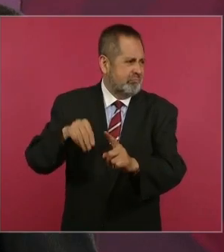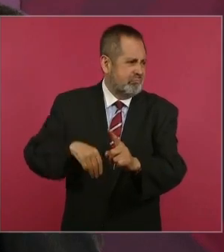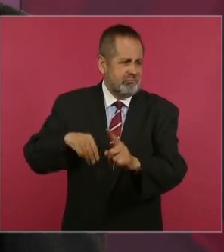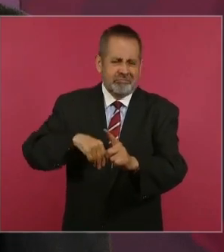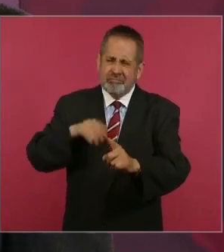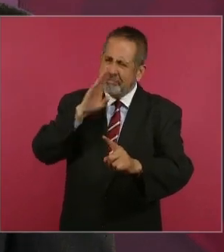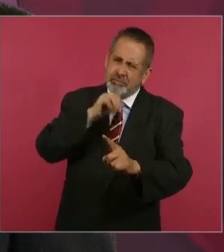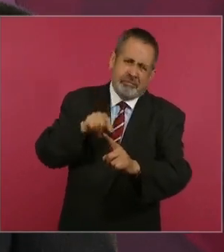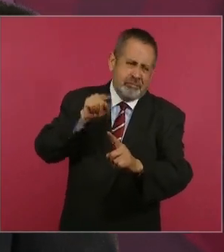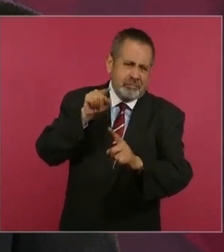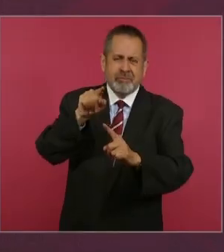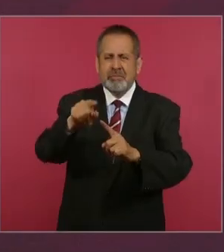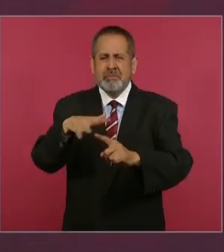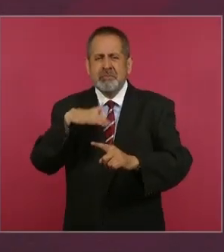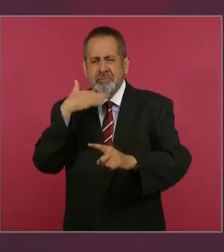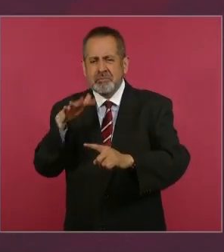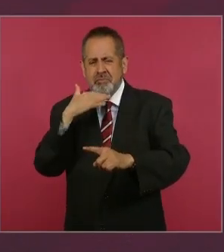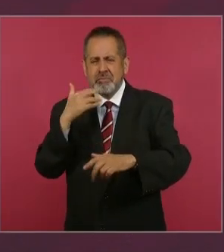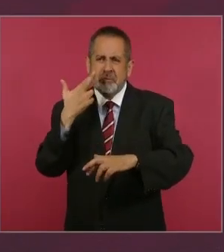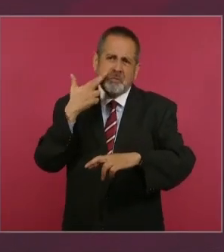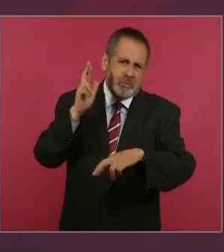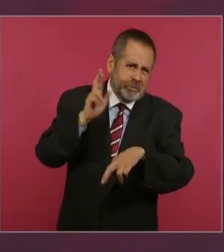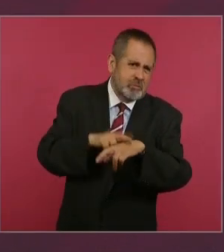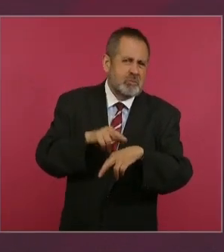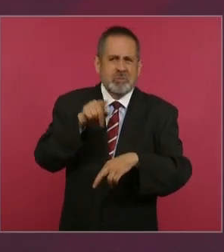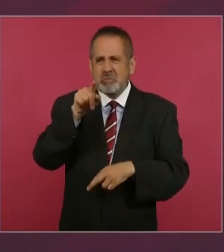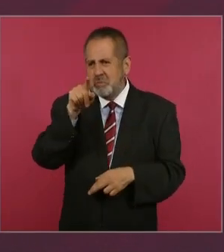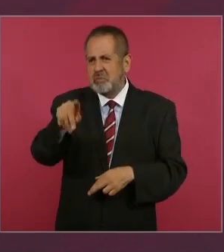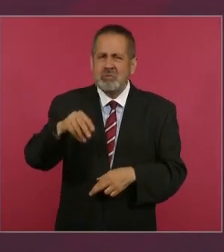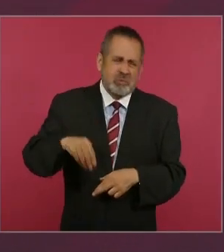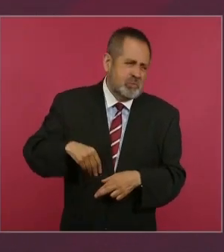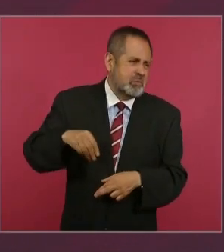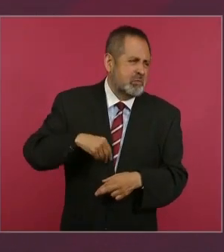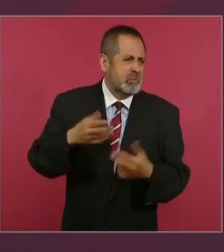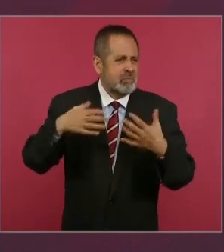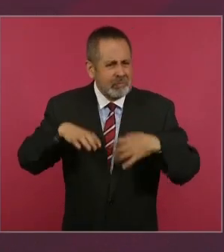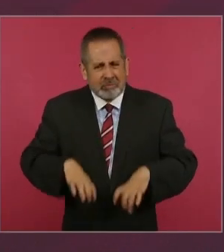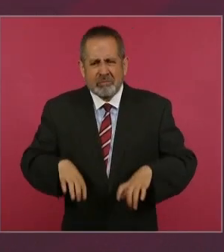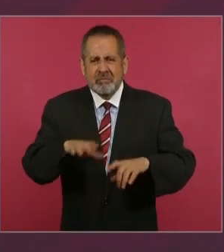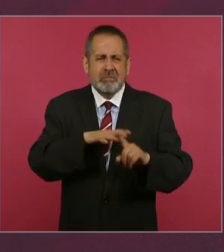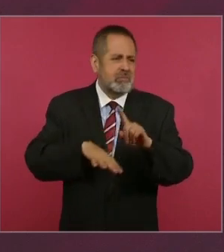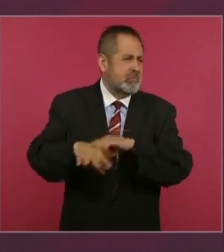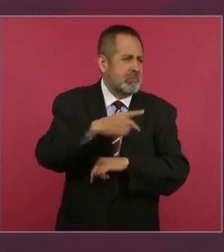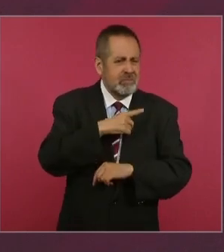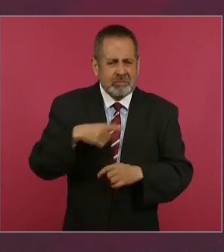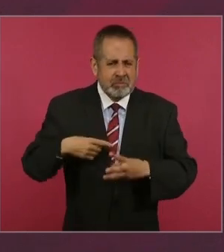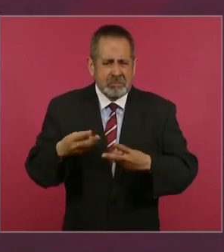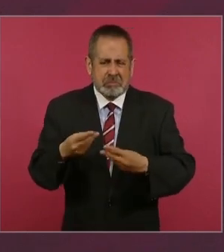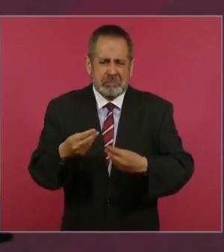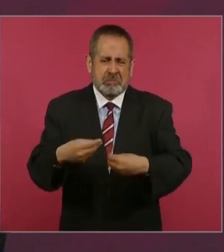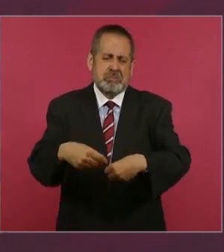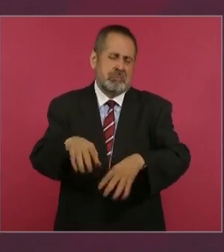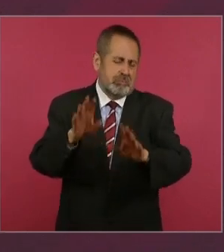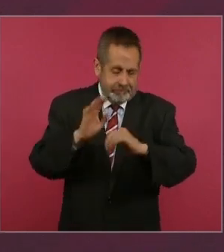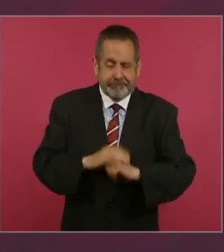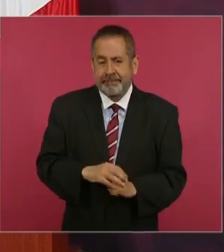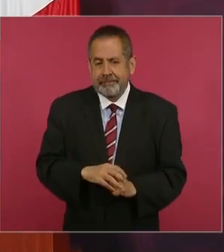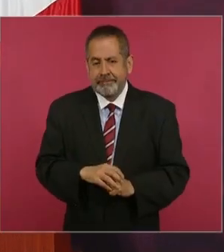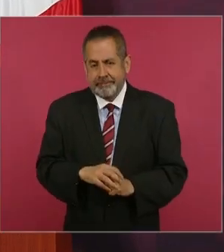de de corrupción y de que había endeudado al Estado hasta